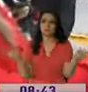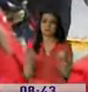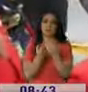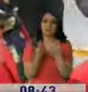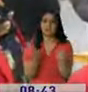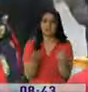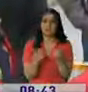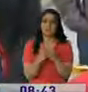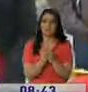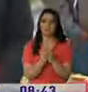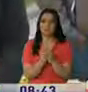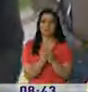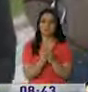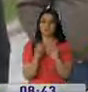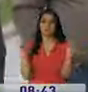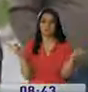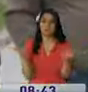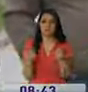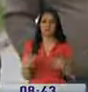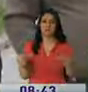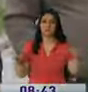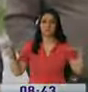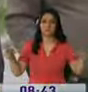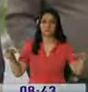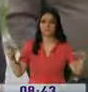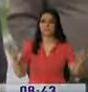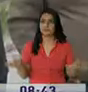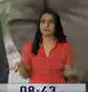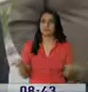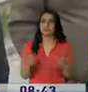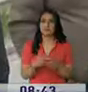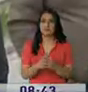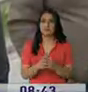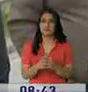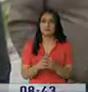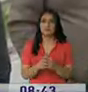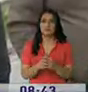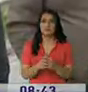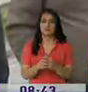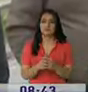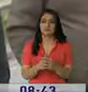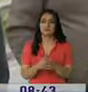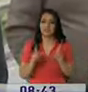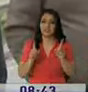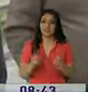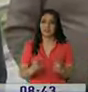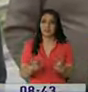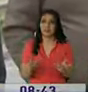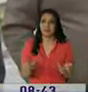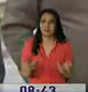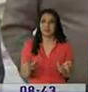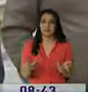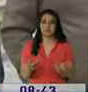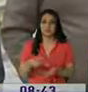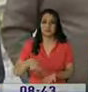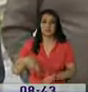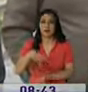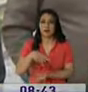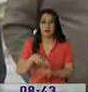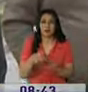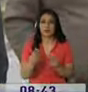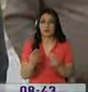somos una población totalmente grande y en algún momento también ya se estaba pensando que aquí se debería declarar, ya que esto es parroquia, porque es una